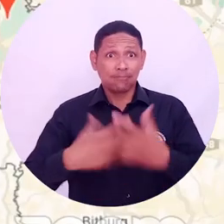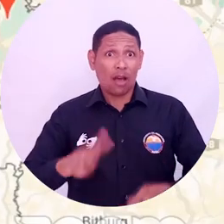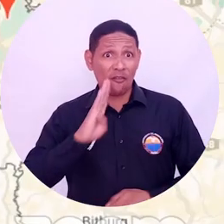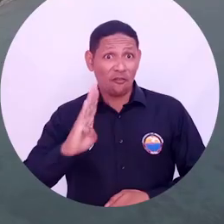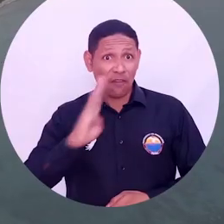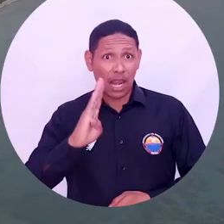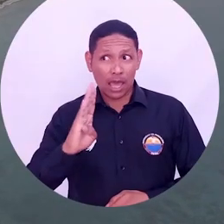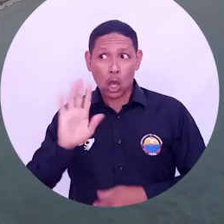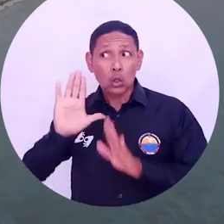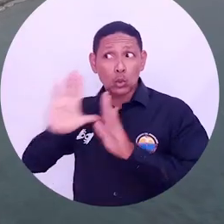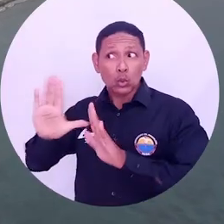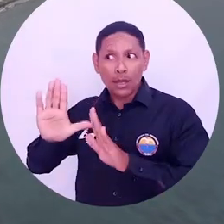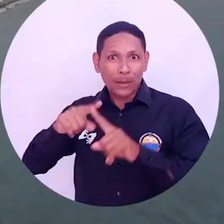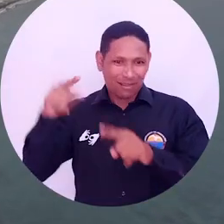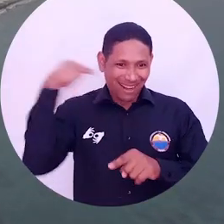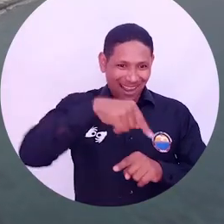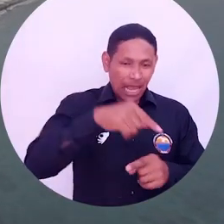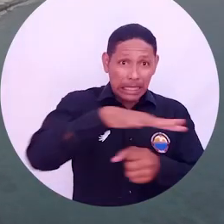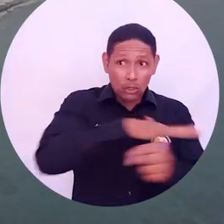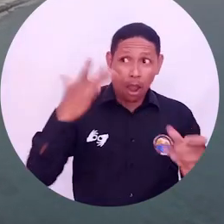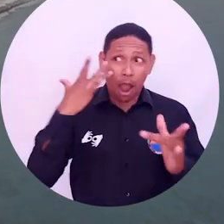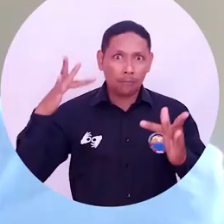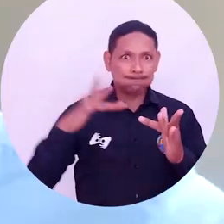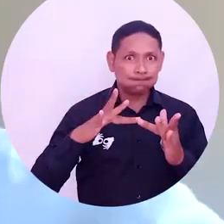pero con apuntes pertinentes para el contexto local.